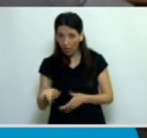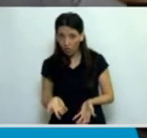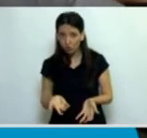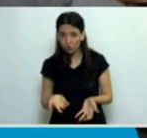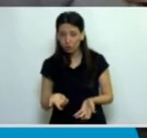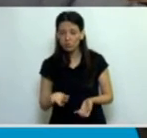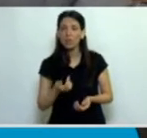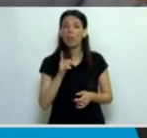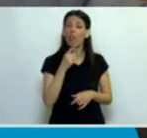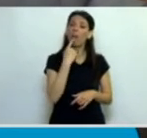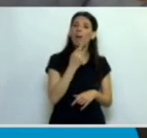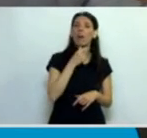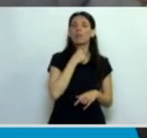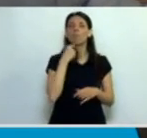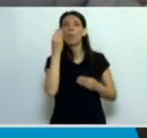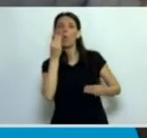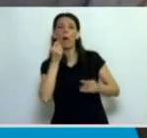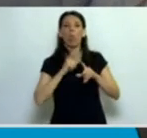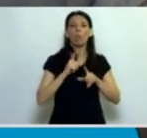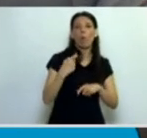la creación de esta nueva agencia.